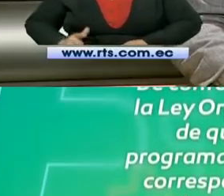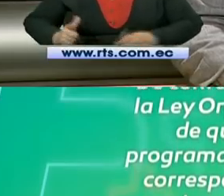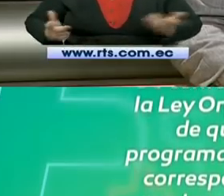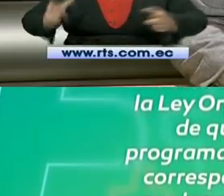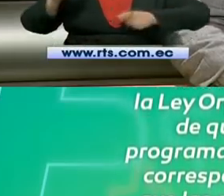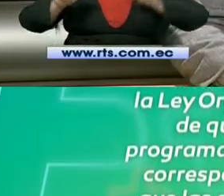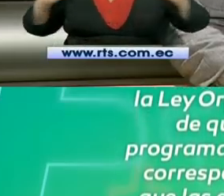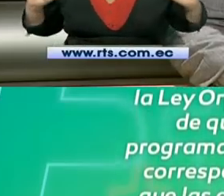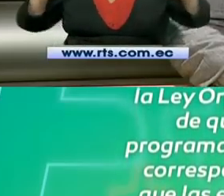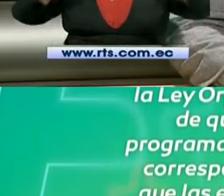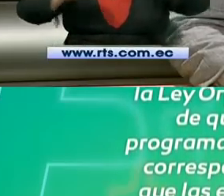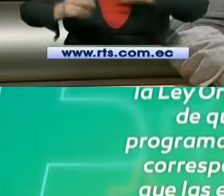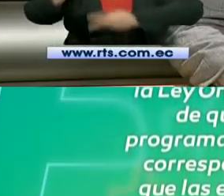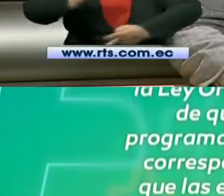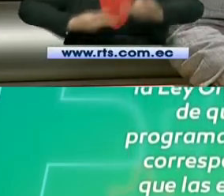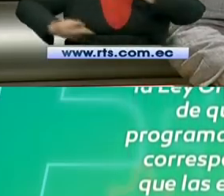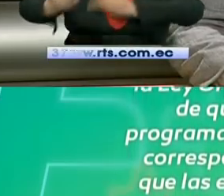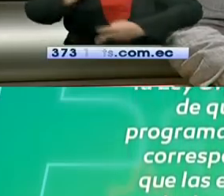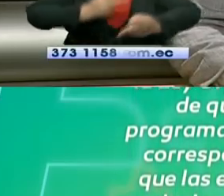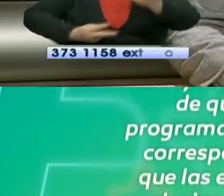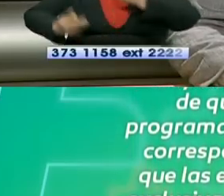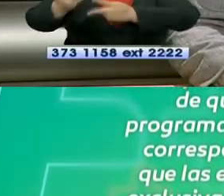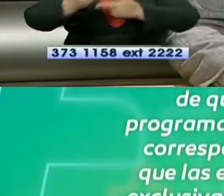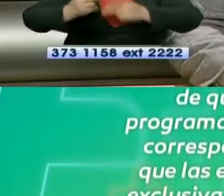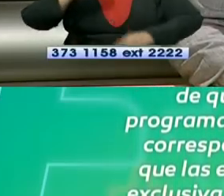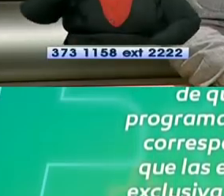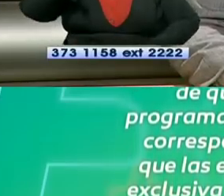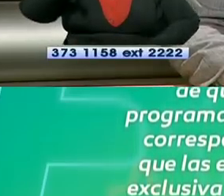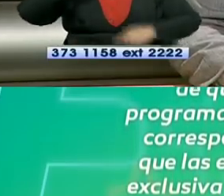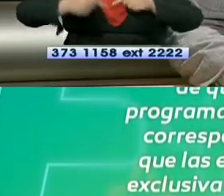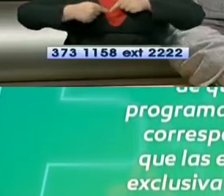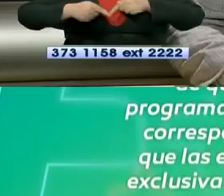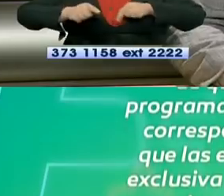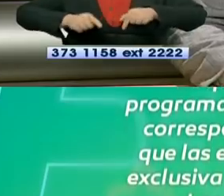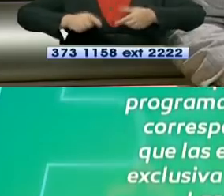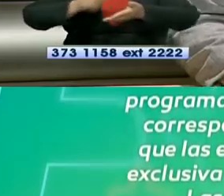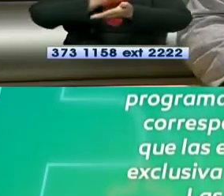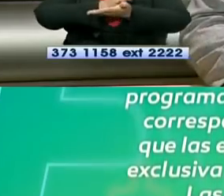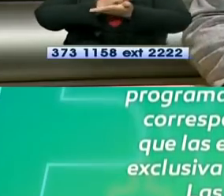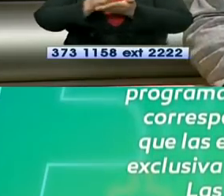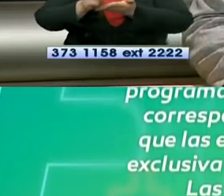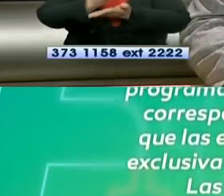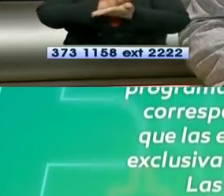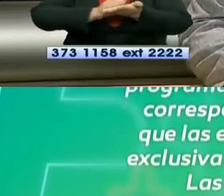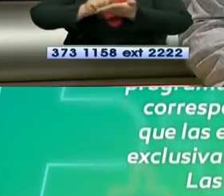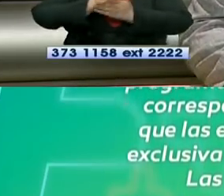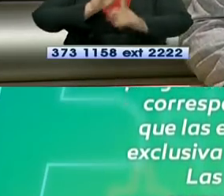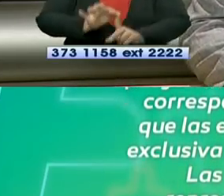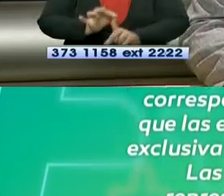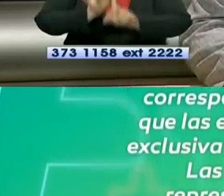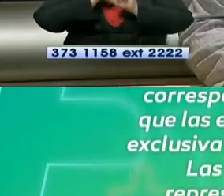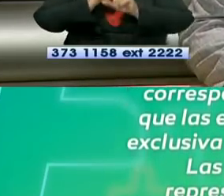Son diversos los lugares turísticos que esperan la llegada de numerosos visitantes. Veamos.